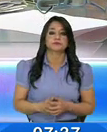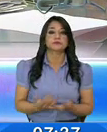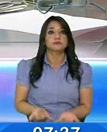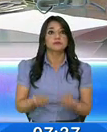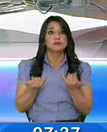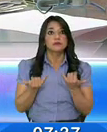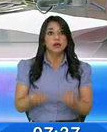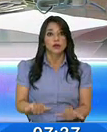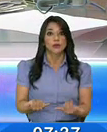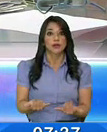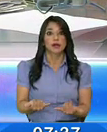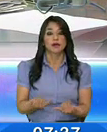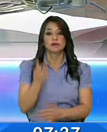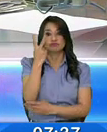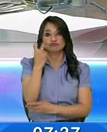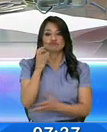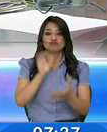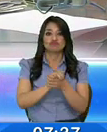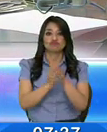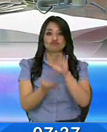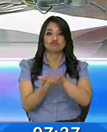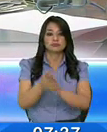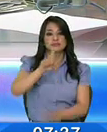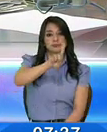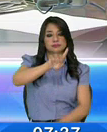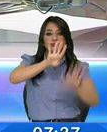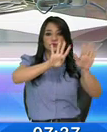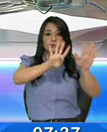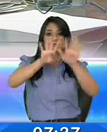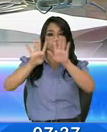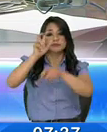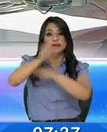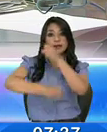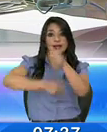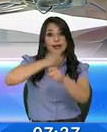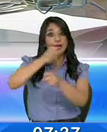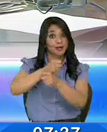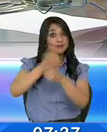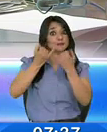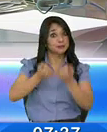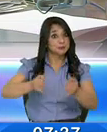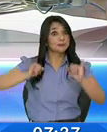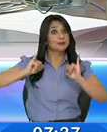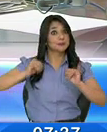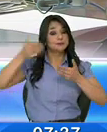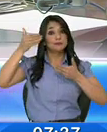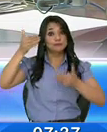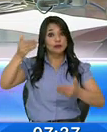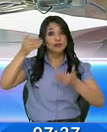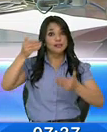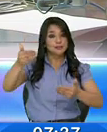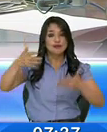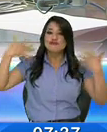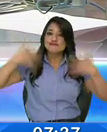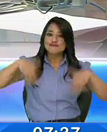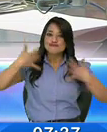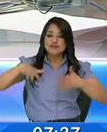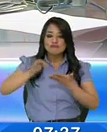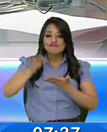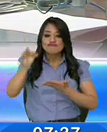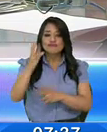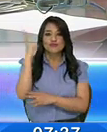cumplen 12 de noviembre 199 años de la emancipación política de la pujante capital del